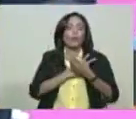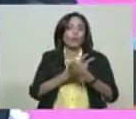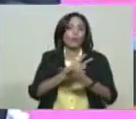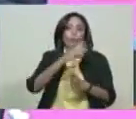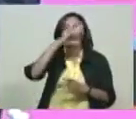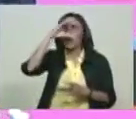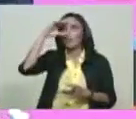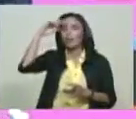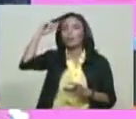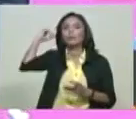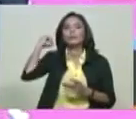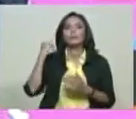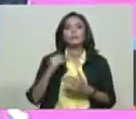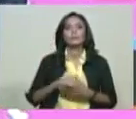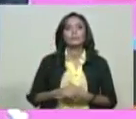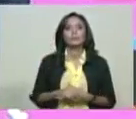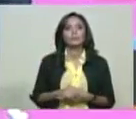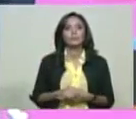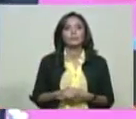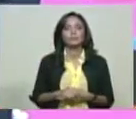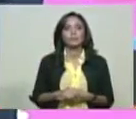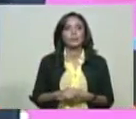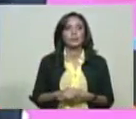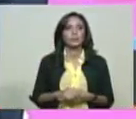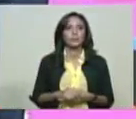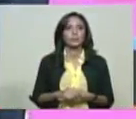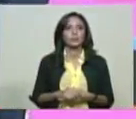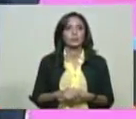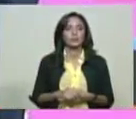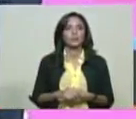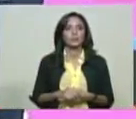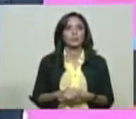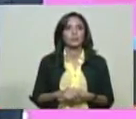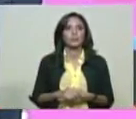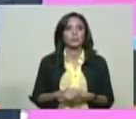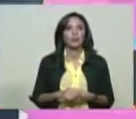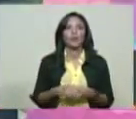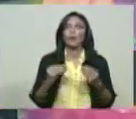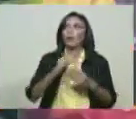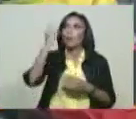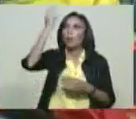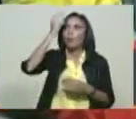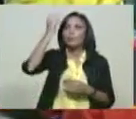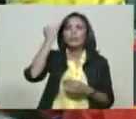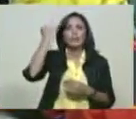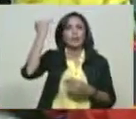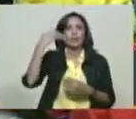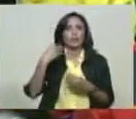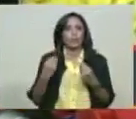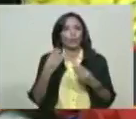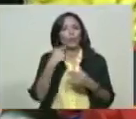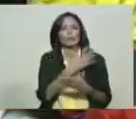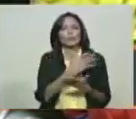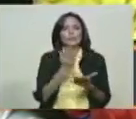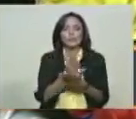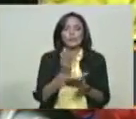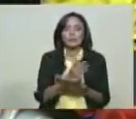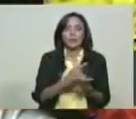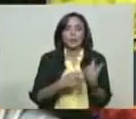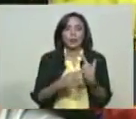diga y la demostración de esa conciencia ha sido abrumadora